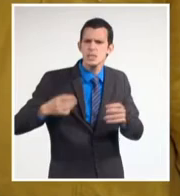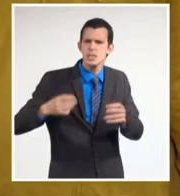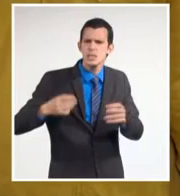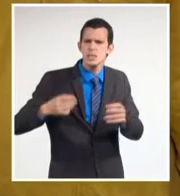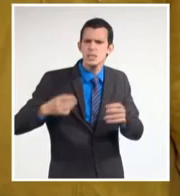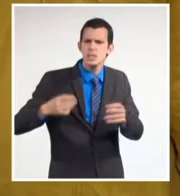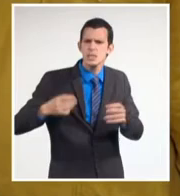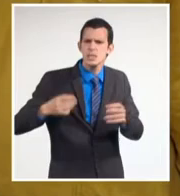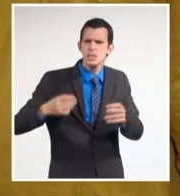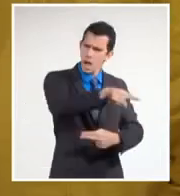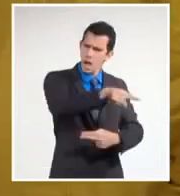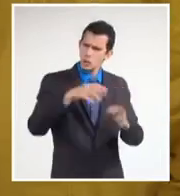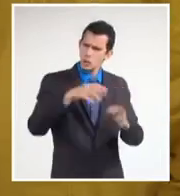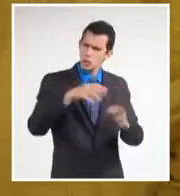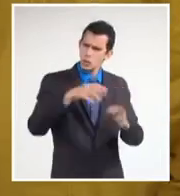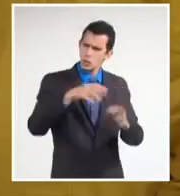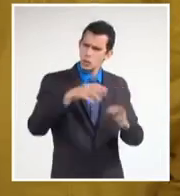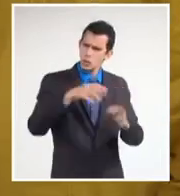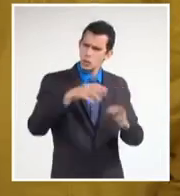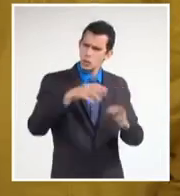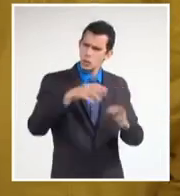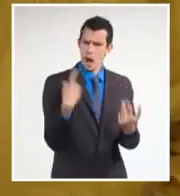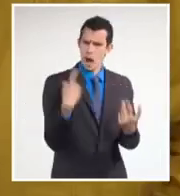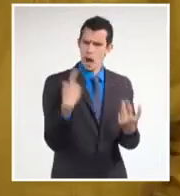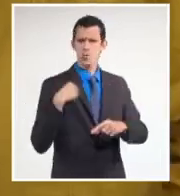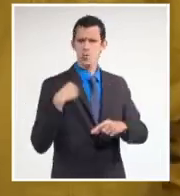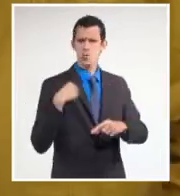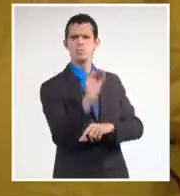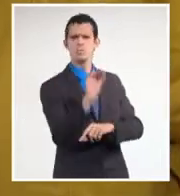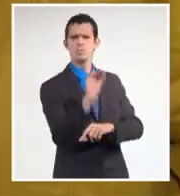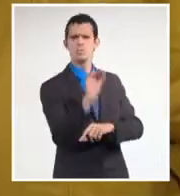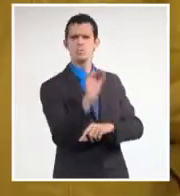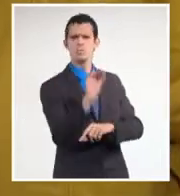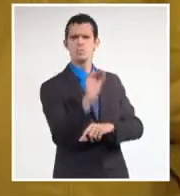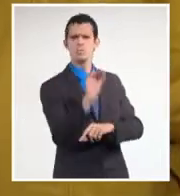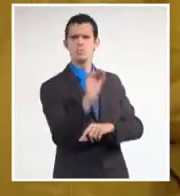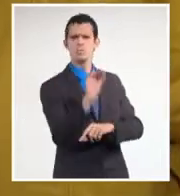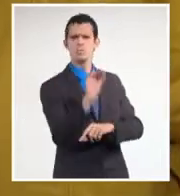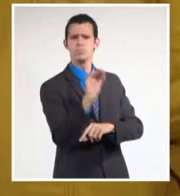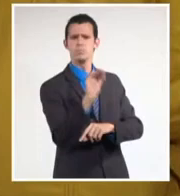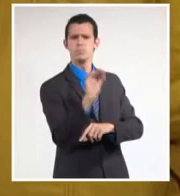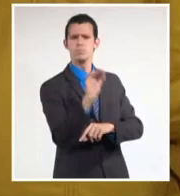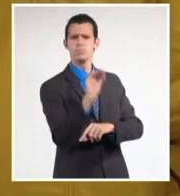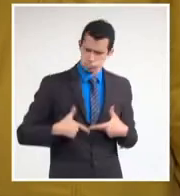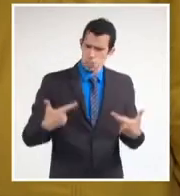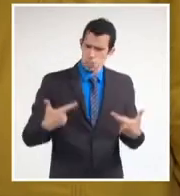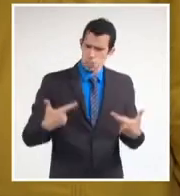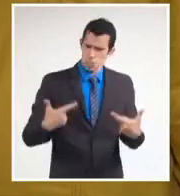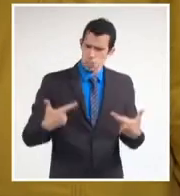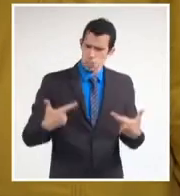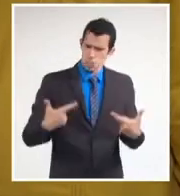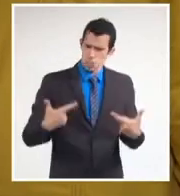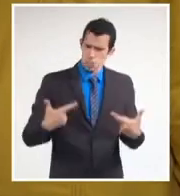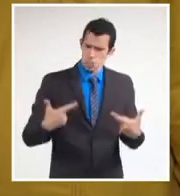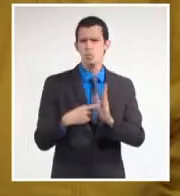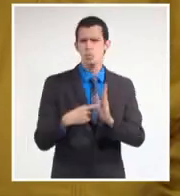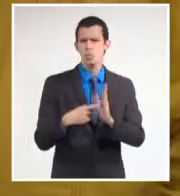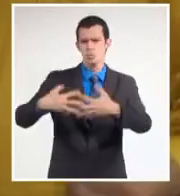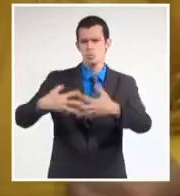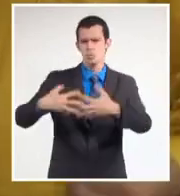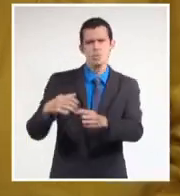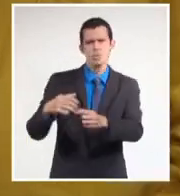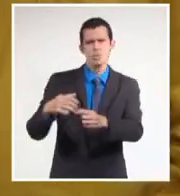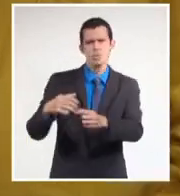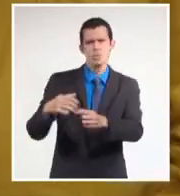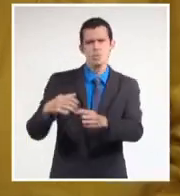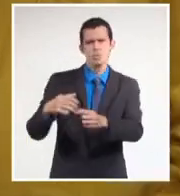trabajadores azucareros siempre han sido trabajadores consagrados, con humildad y sobre todo con mucho sacrificio. Yo creo que estas medidas pues las